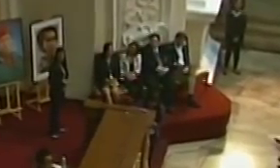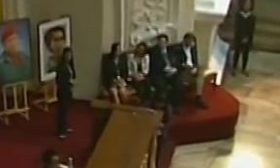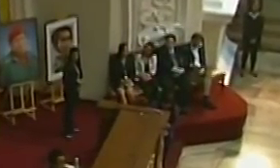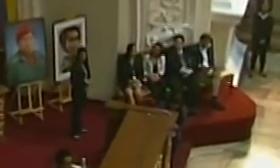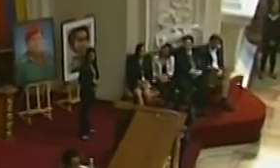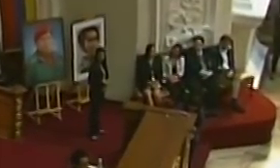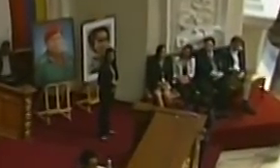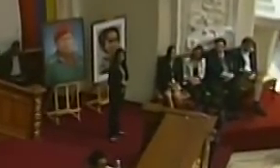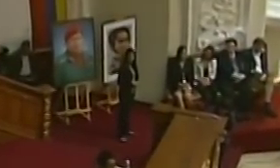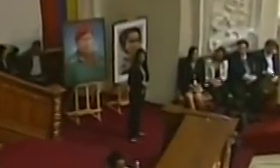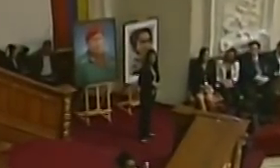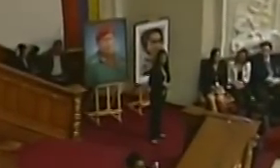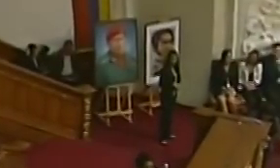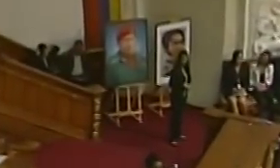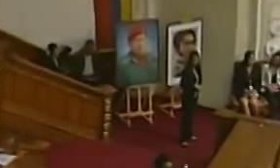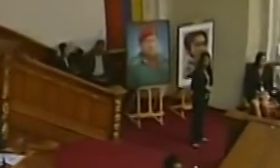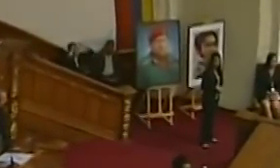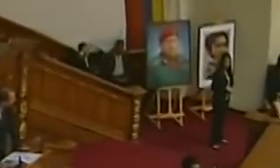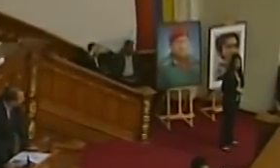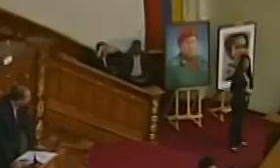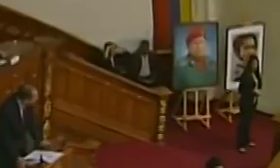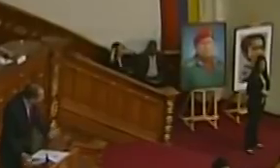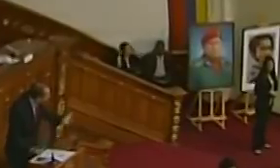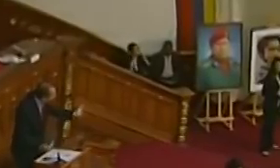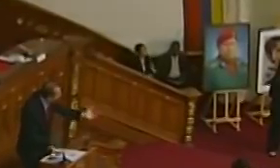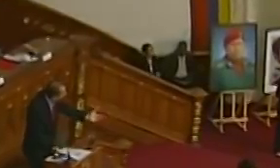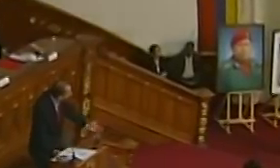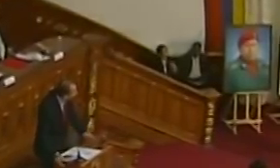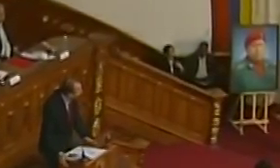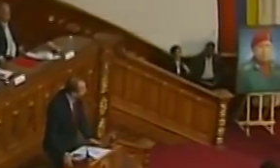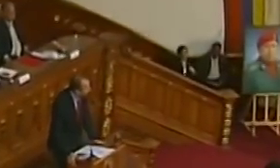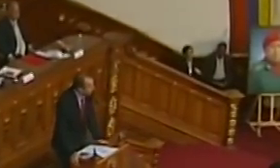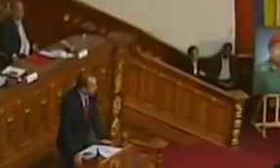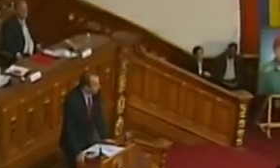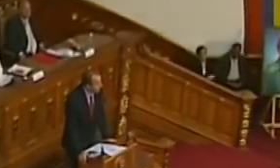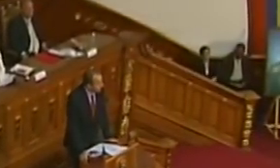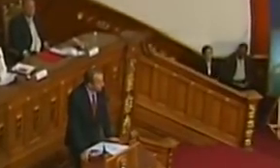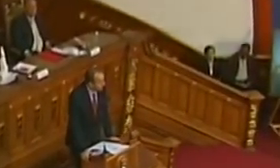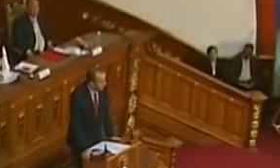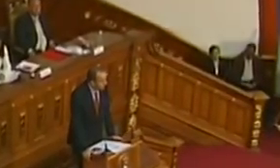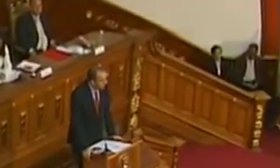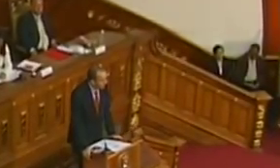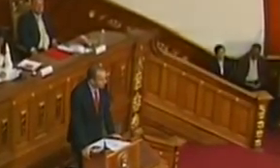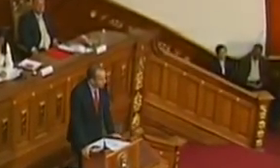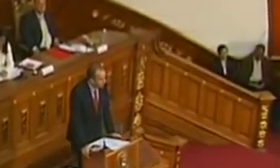4 meses. Jóvenes que acudieron a la Comisión